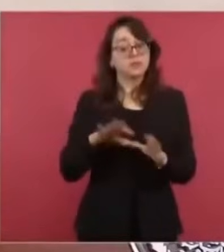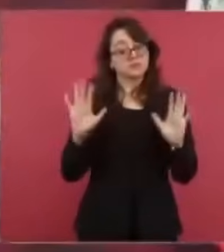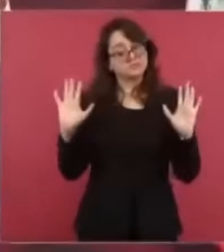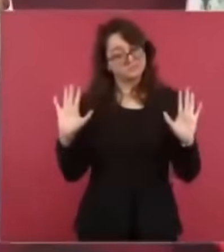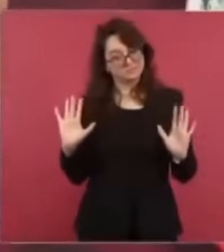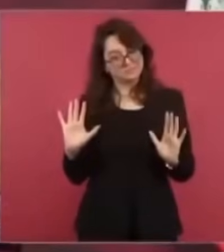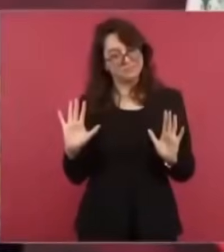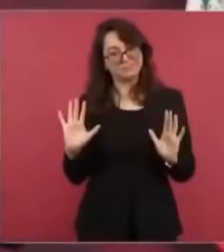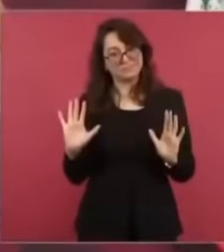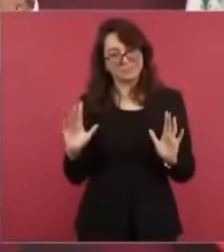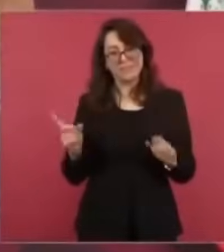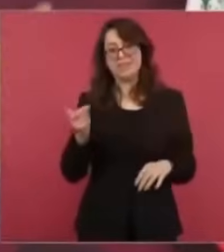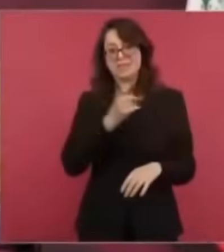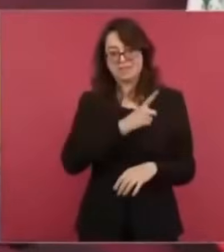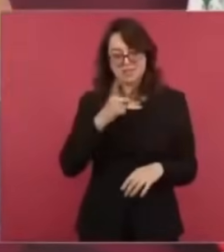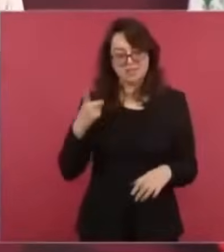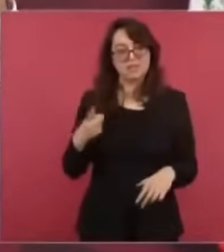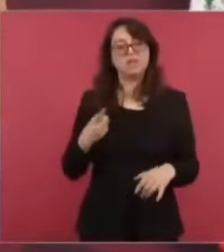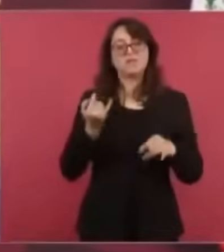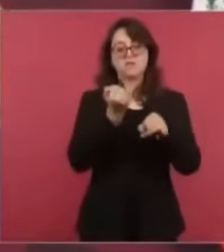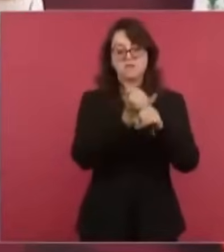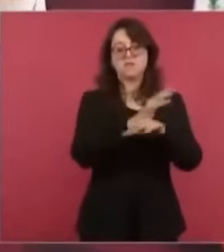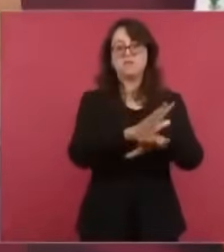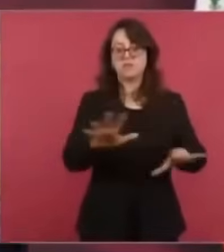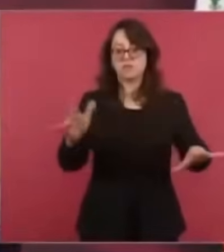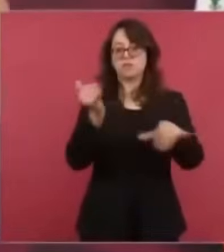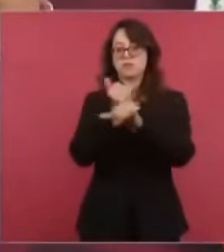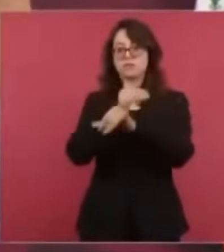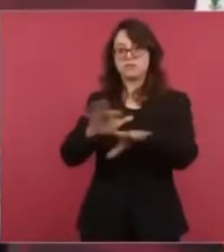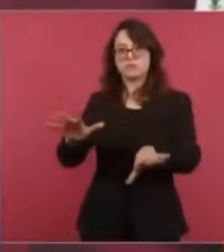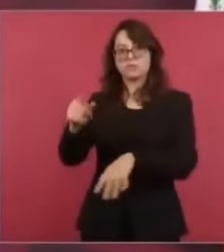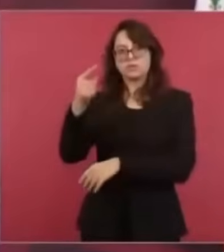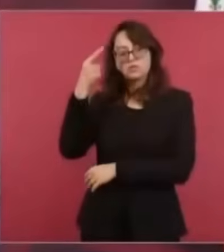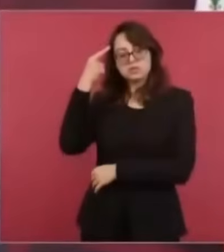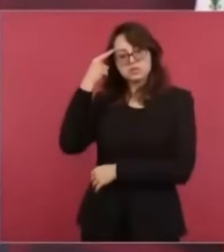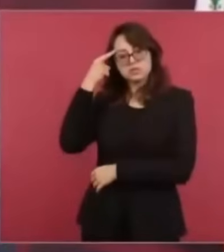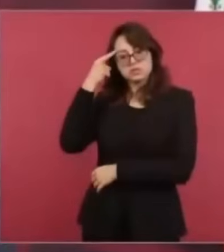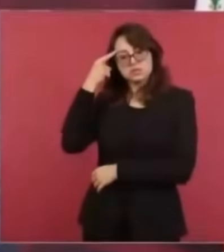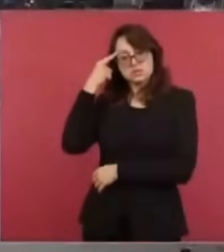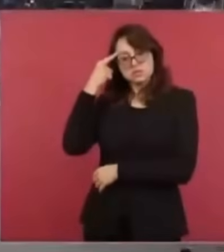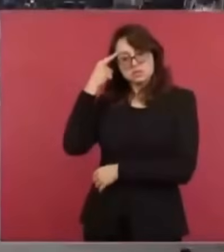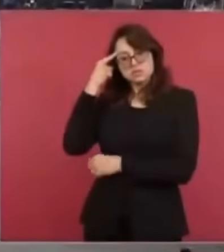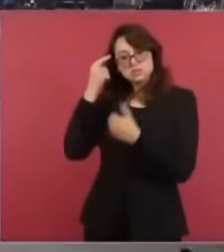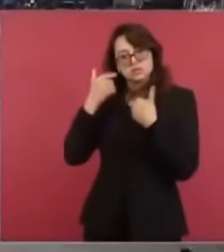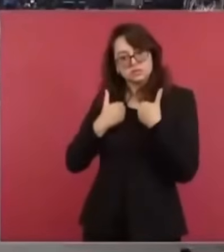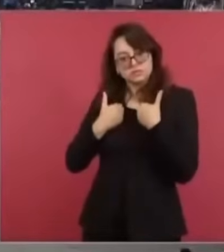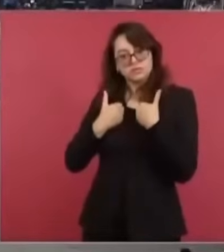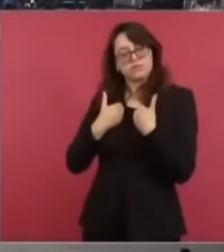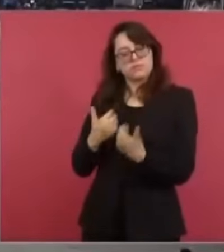vaya informándose, vaya tomando conciencia y